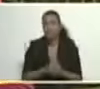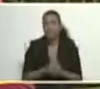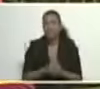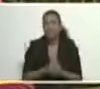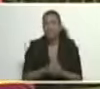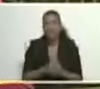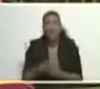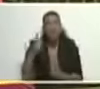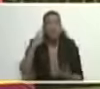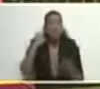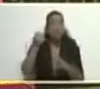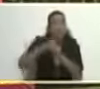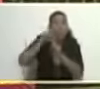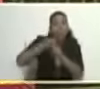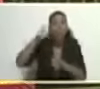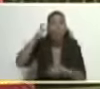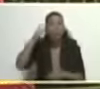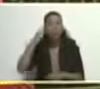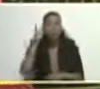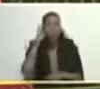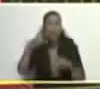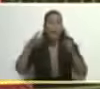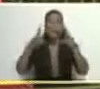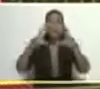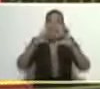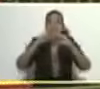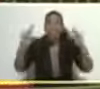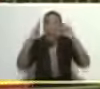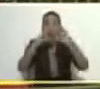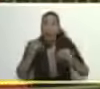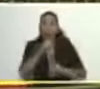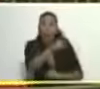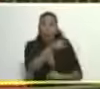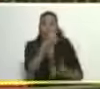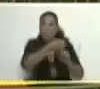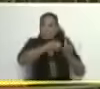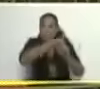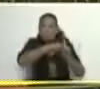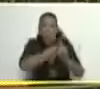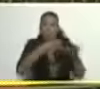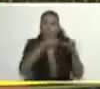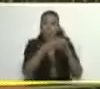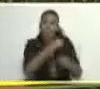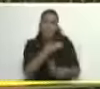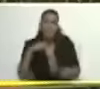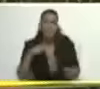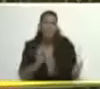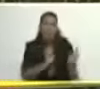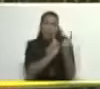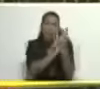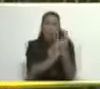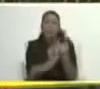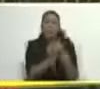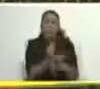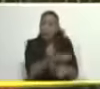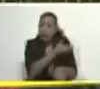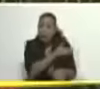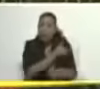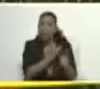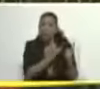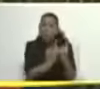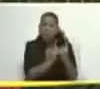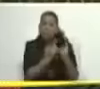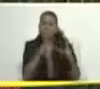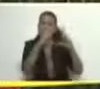Hemos escuchado las luchas de todos los países, de Nicaragua, por ejemplo, en esa reunión privada que tuvimos.